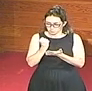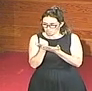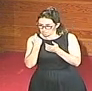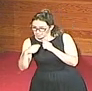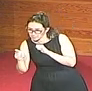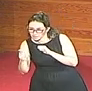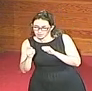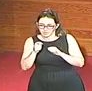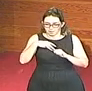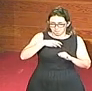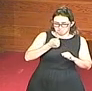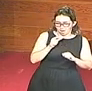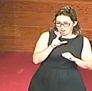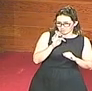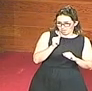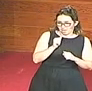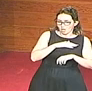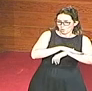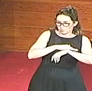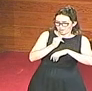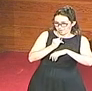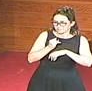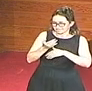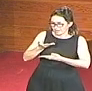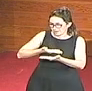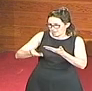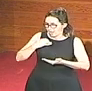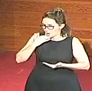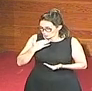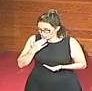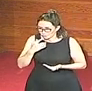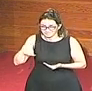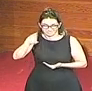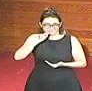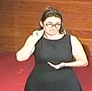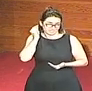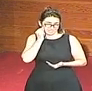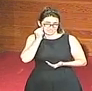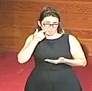de Malta con esta investigación que os sonará, los papeles de Panamá.